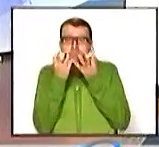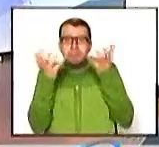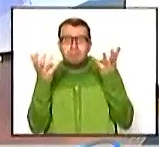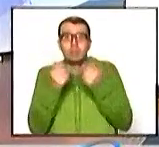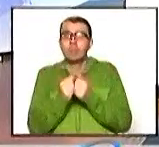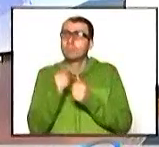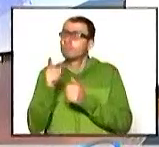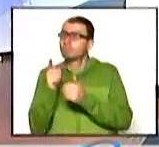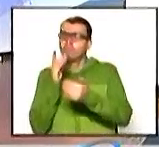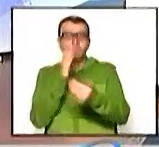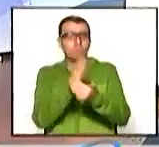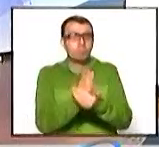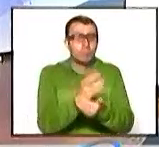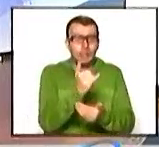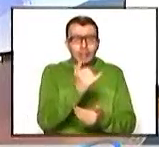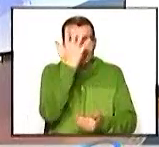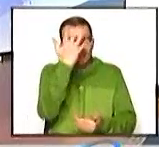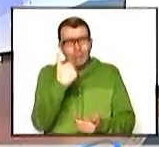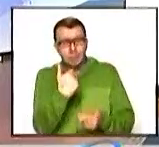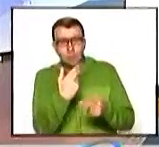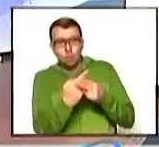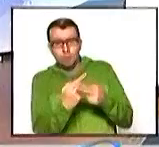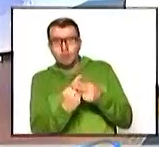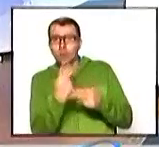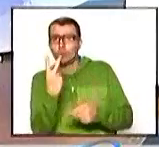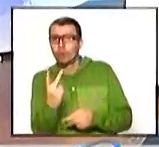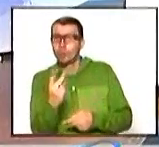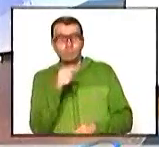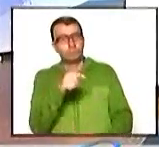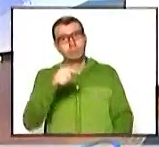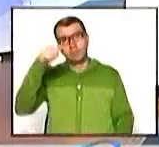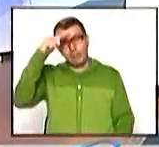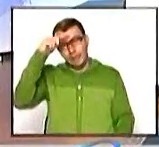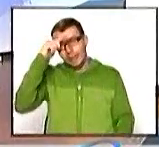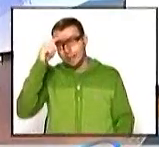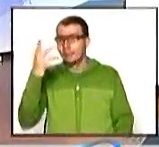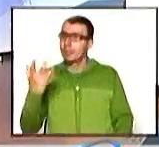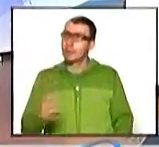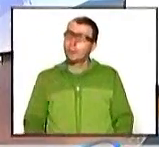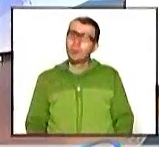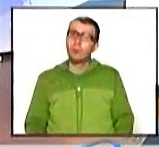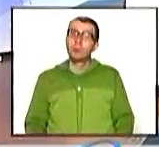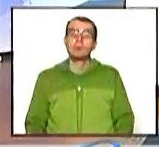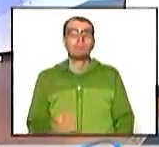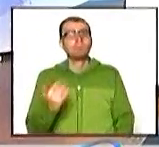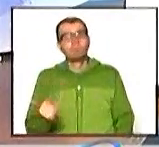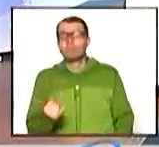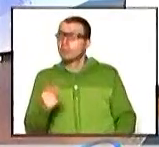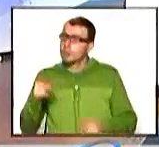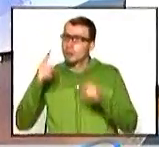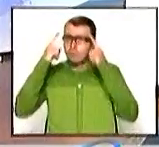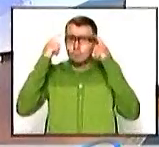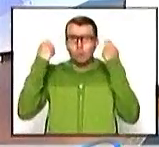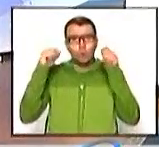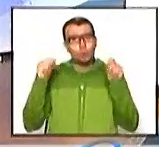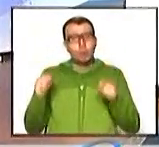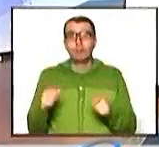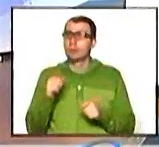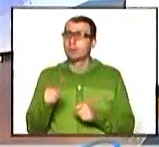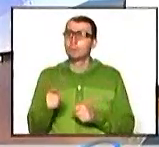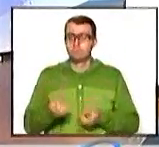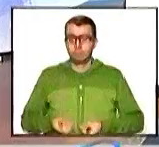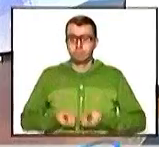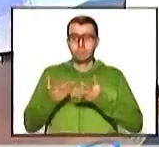del herpes número 2 y salió negativo. Entonces, doctor, me tiene muy preocupada porque le han dado